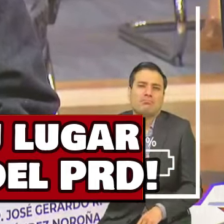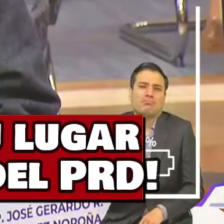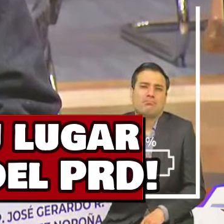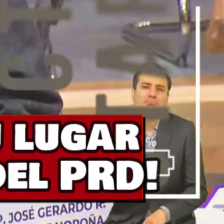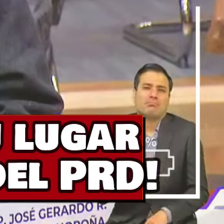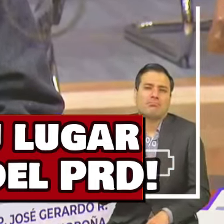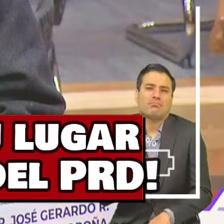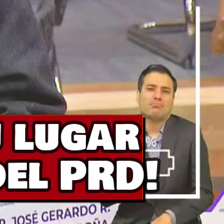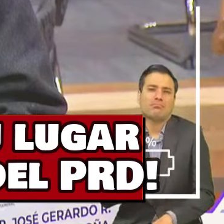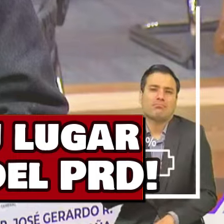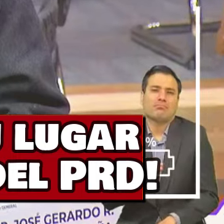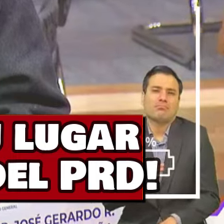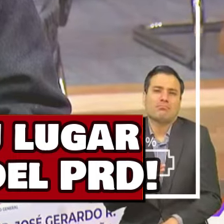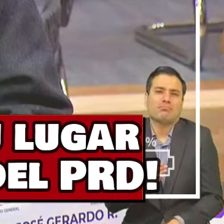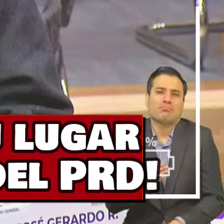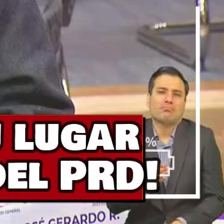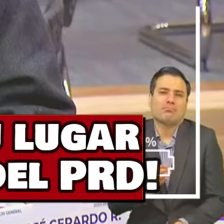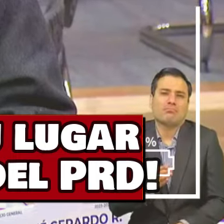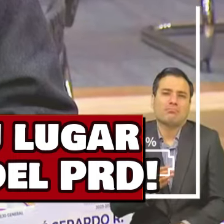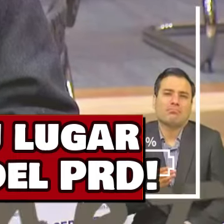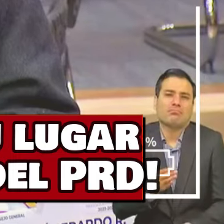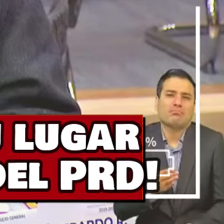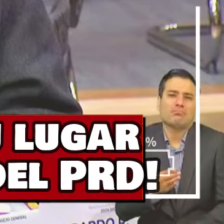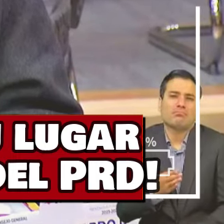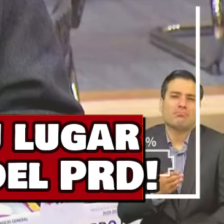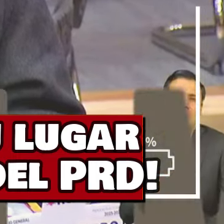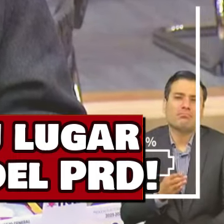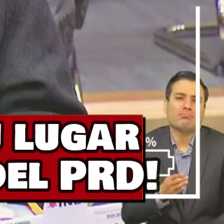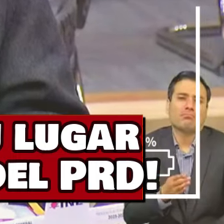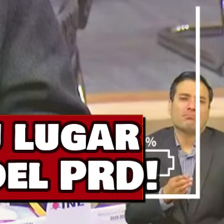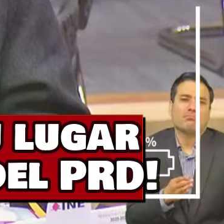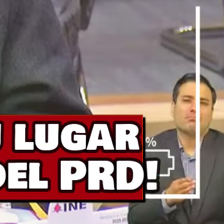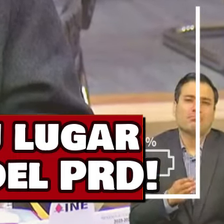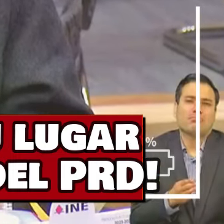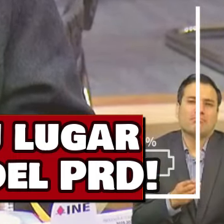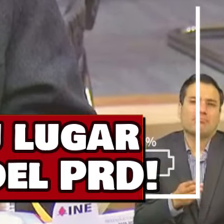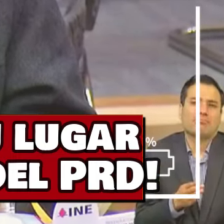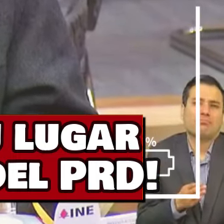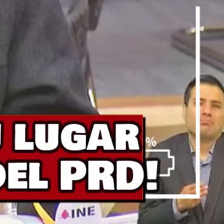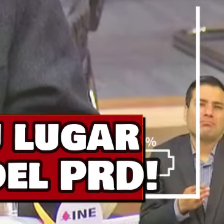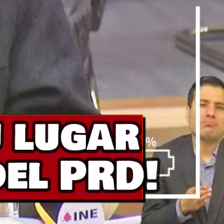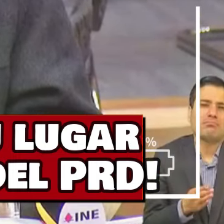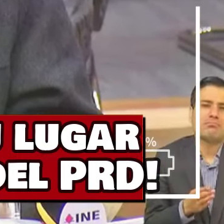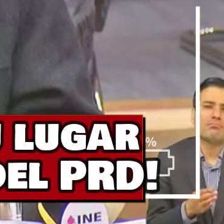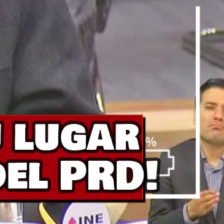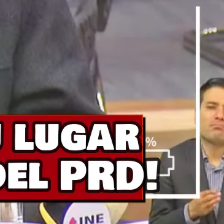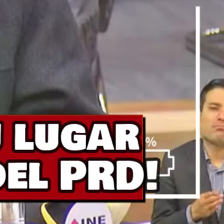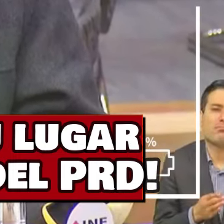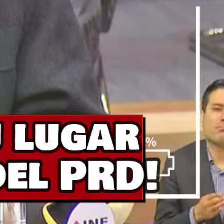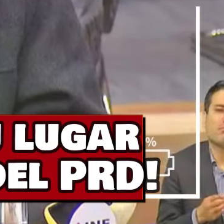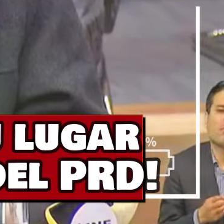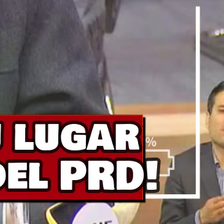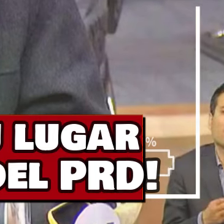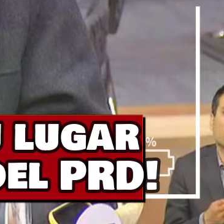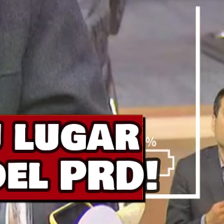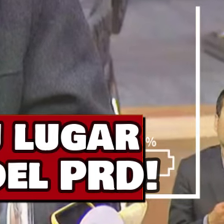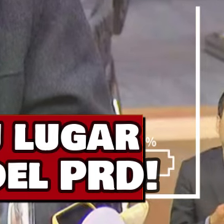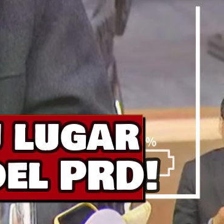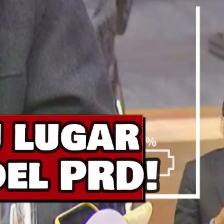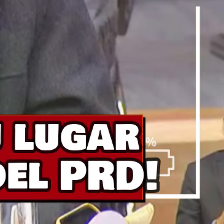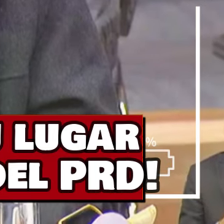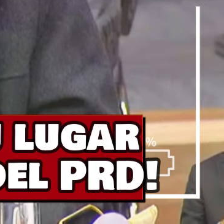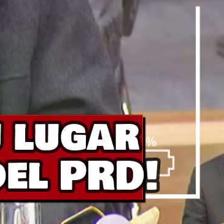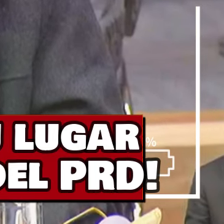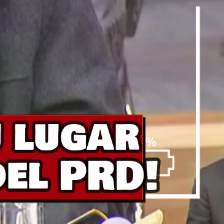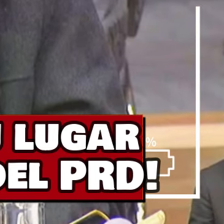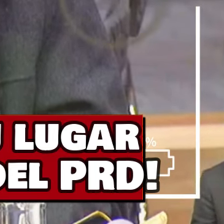candidatos independientes. También menciona la negativa del acceso al Zócalo para el cierre de campaña de AMLO, comparándolo con la facilidad de la